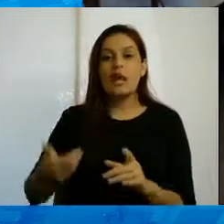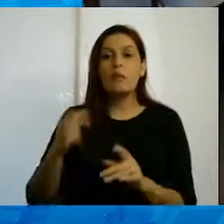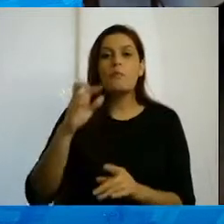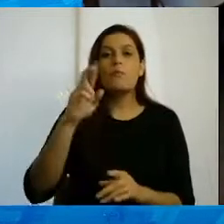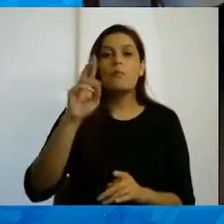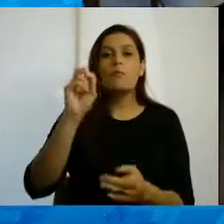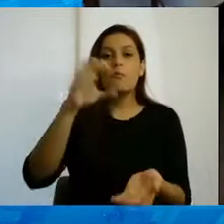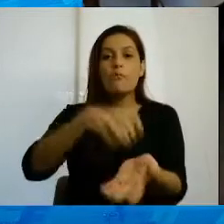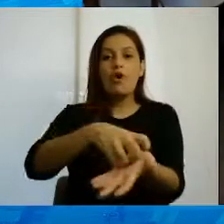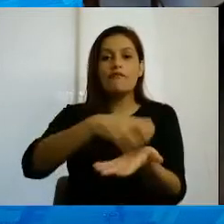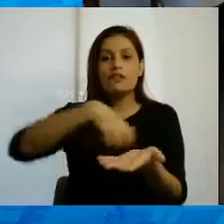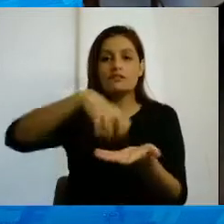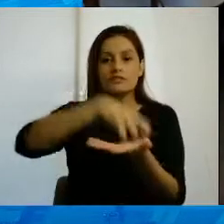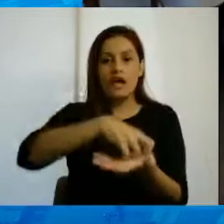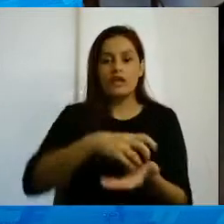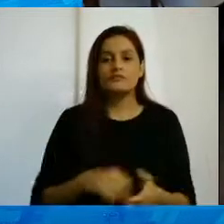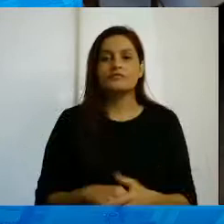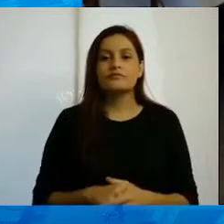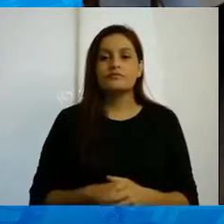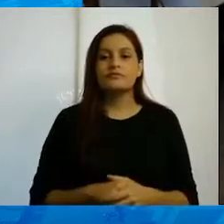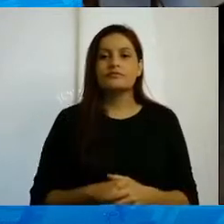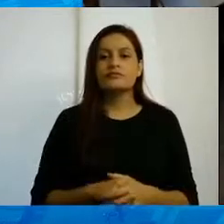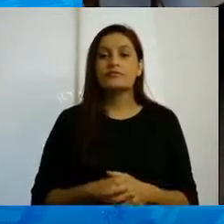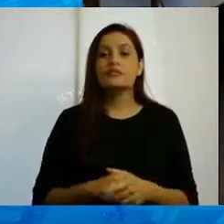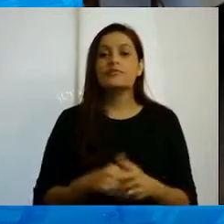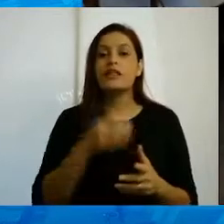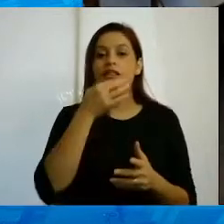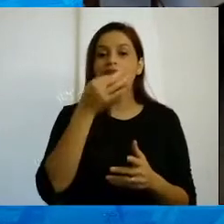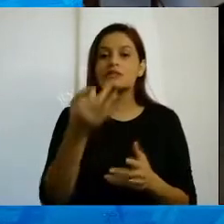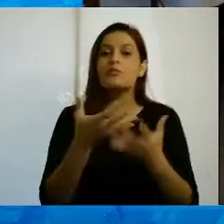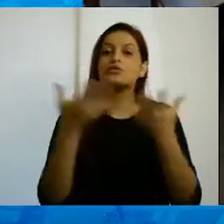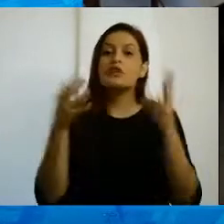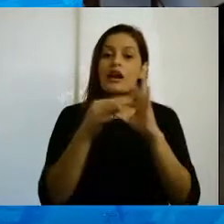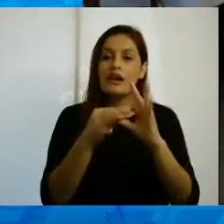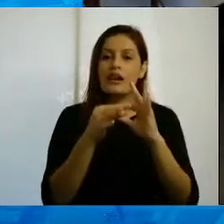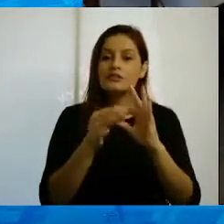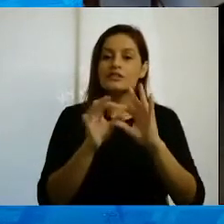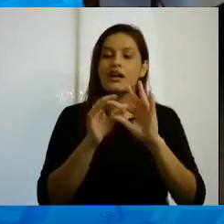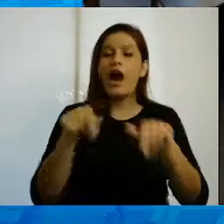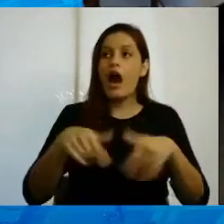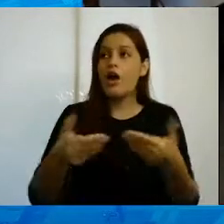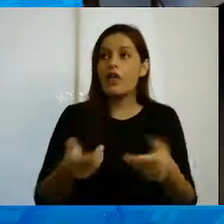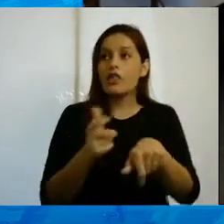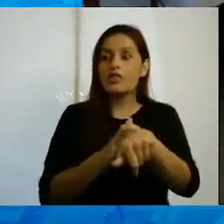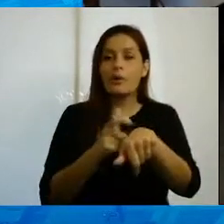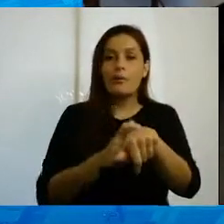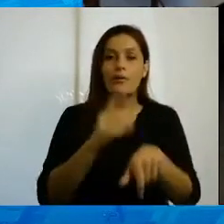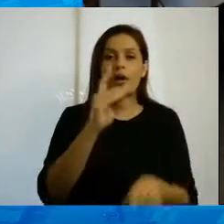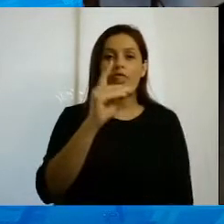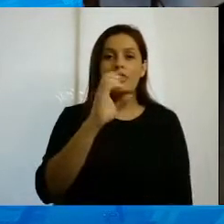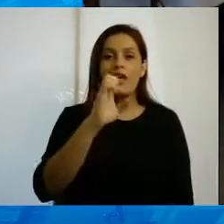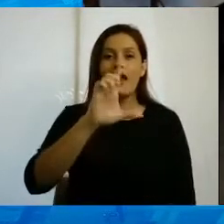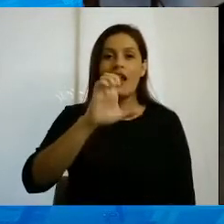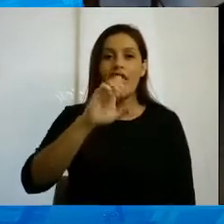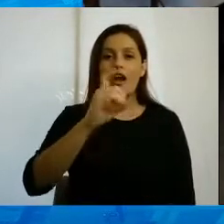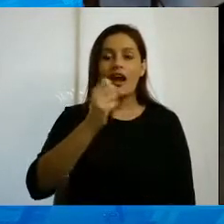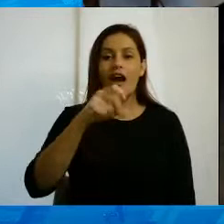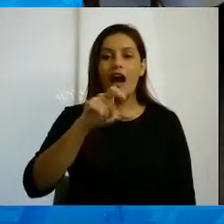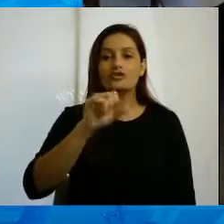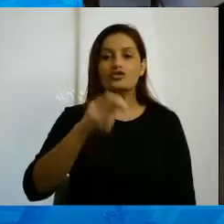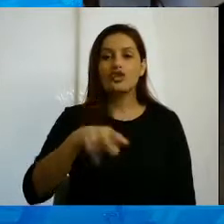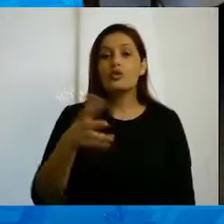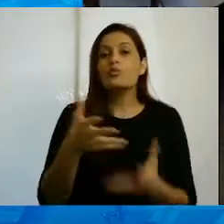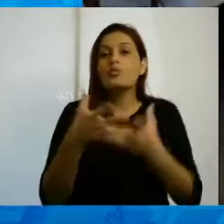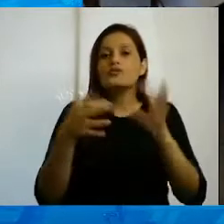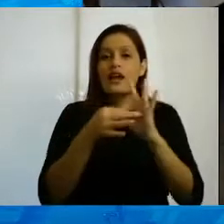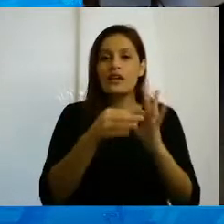alcaldesa. Le agradezco el espacio que se nos ha dado como delegación. Muchas gracias a todos los